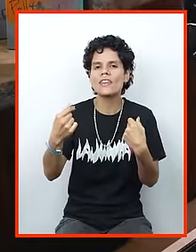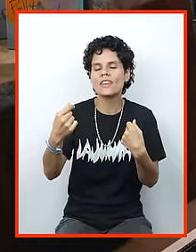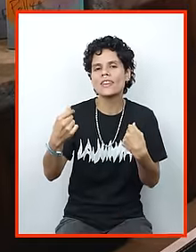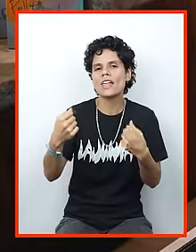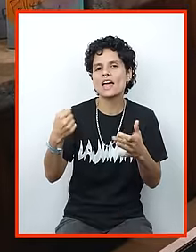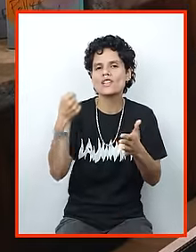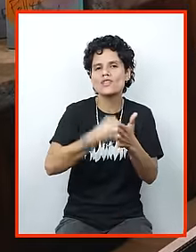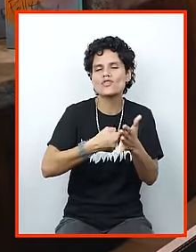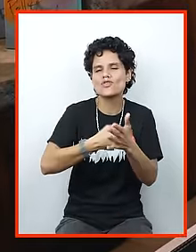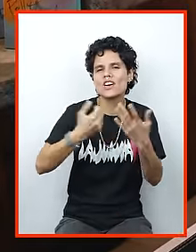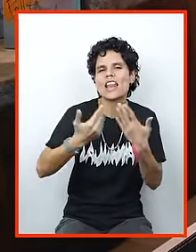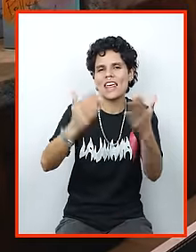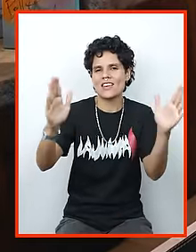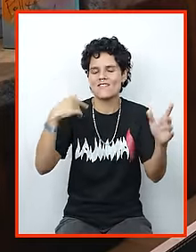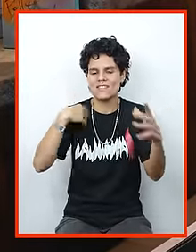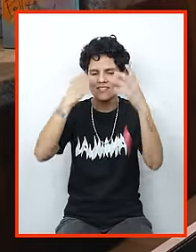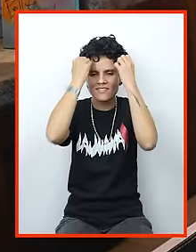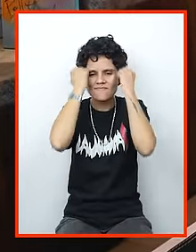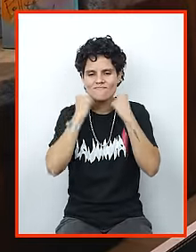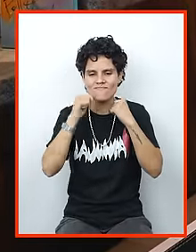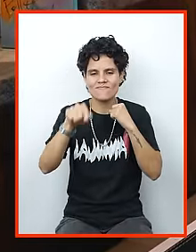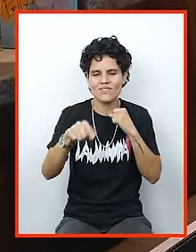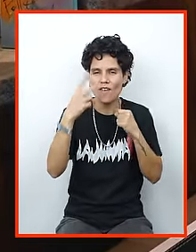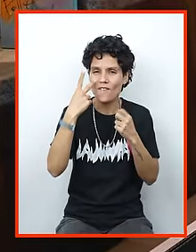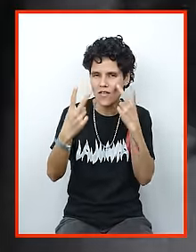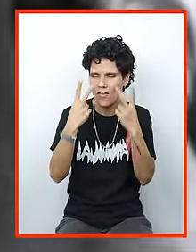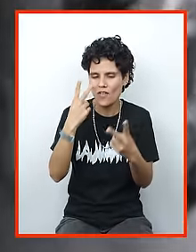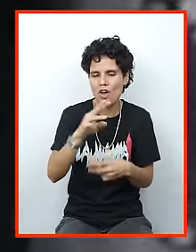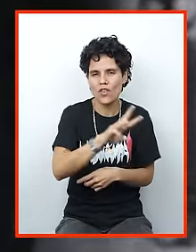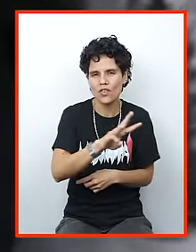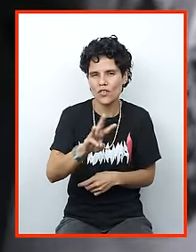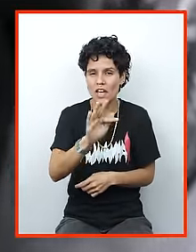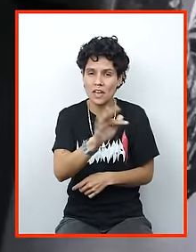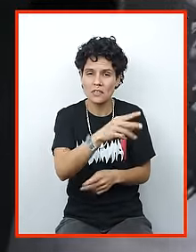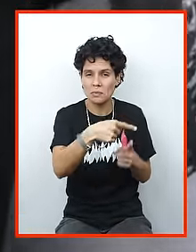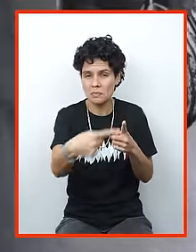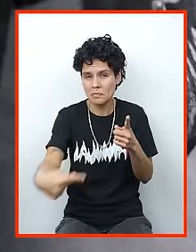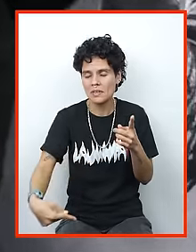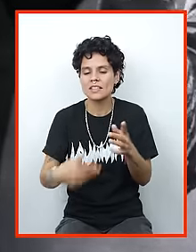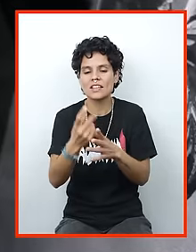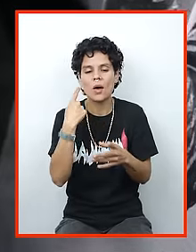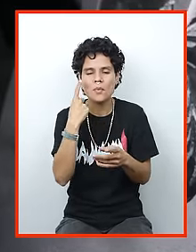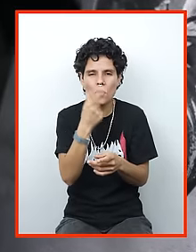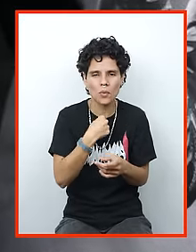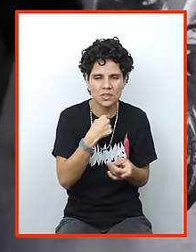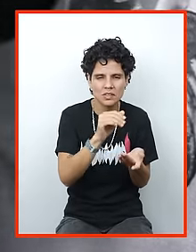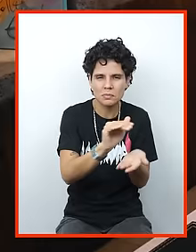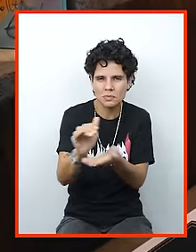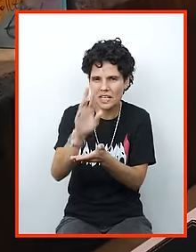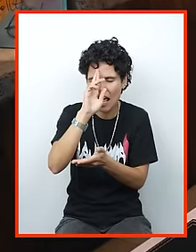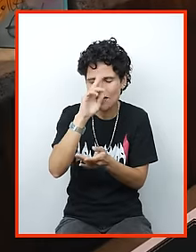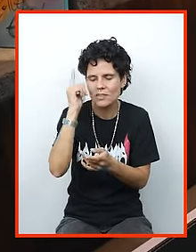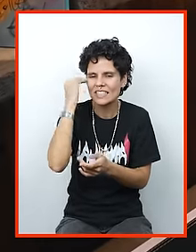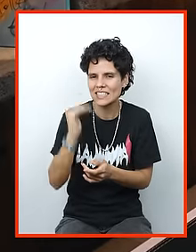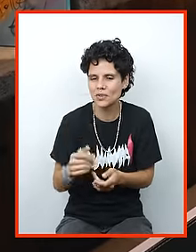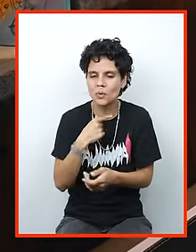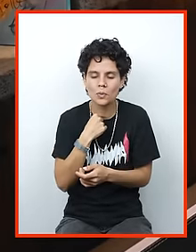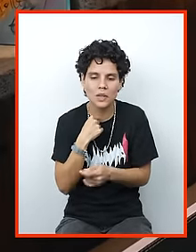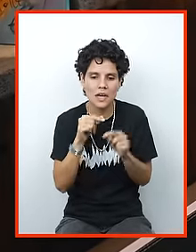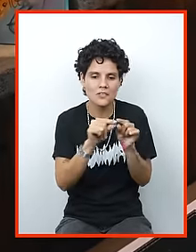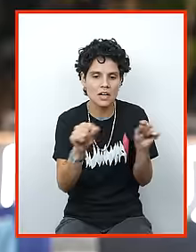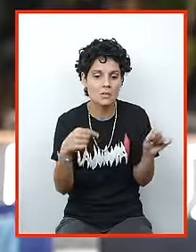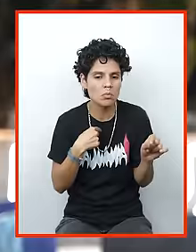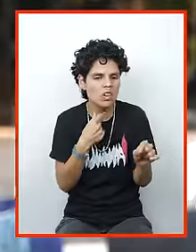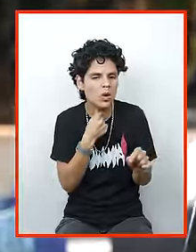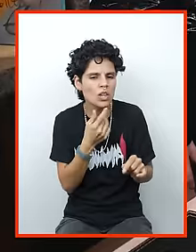lucha libre. Cuando era chico era fan de Jeff Hardy. Hasta ahora como que sigo viendo lucha libre o coleccionando figuras, weón, así raras. Y nada, pues. Aguante